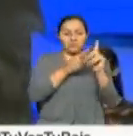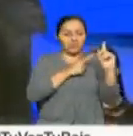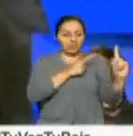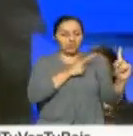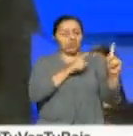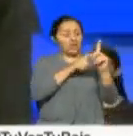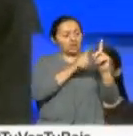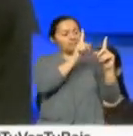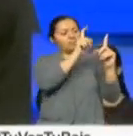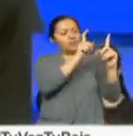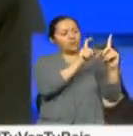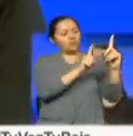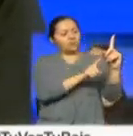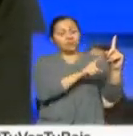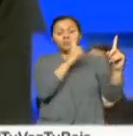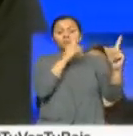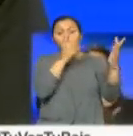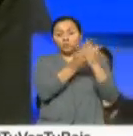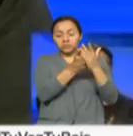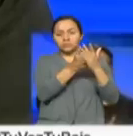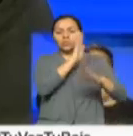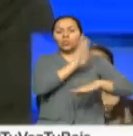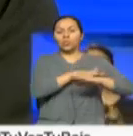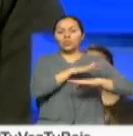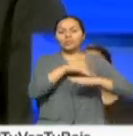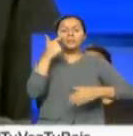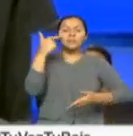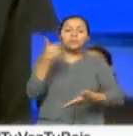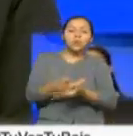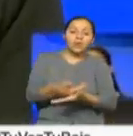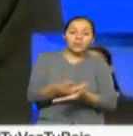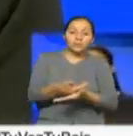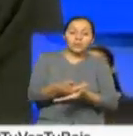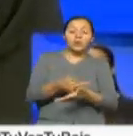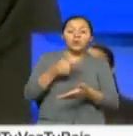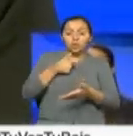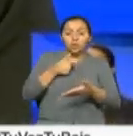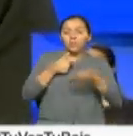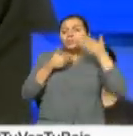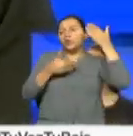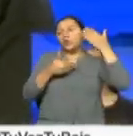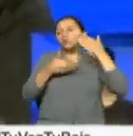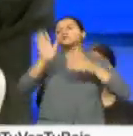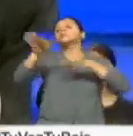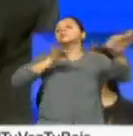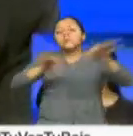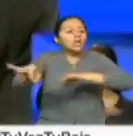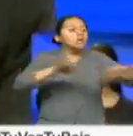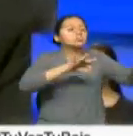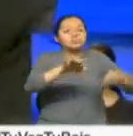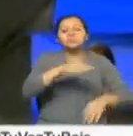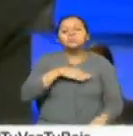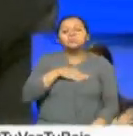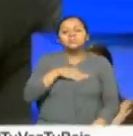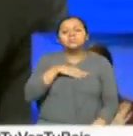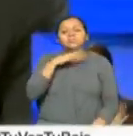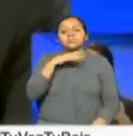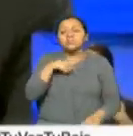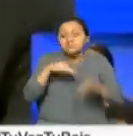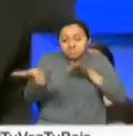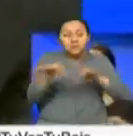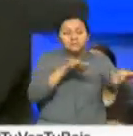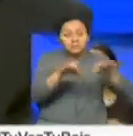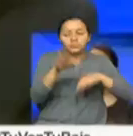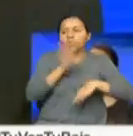tienen que mostrar que uno es culpable. Pero los políticos tenemos que mostrar que somos inocentes. E incluso demostrándolo seguimos siendo